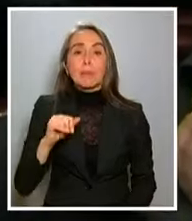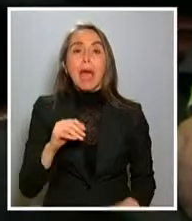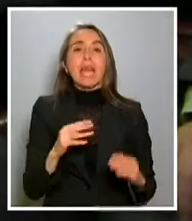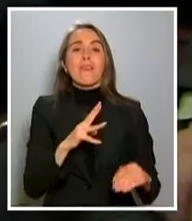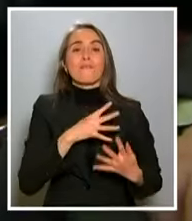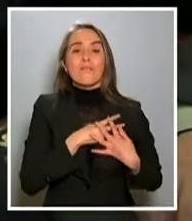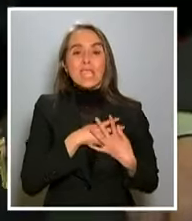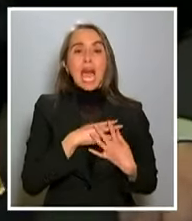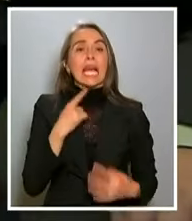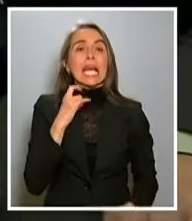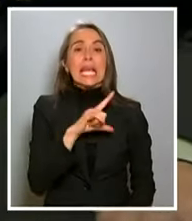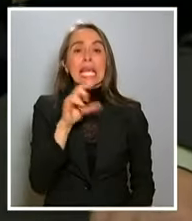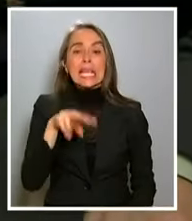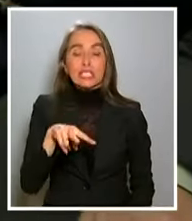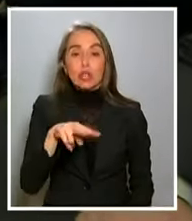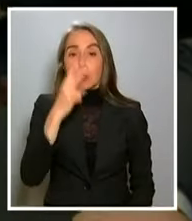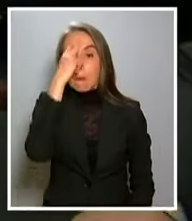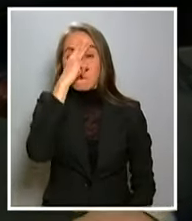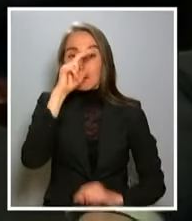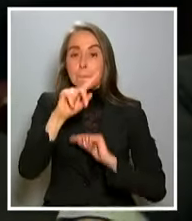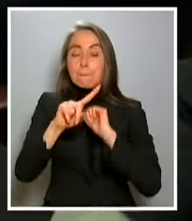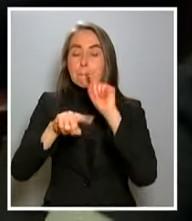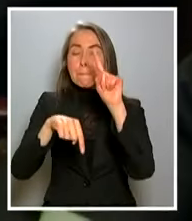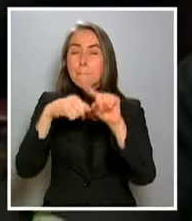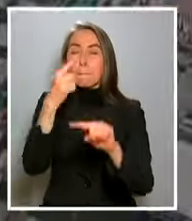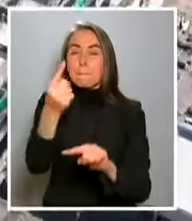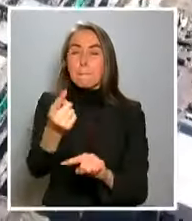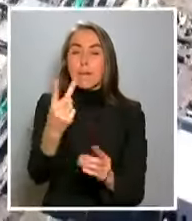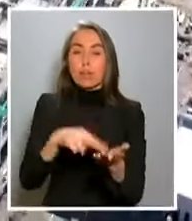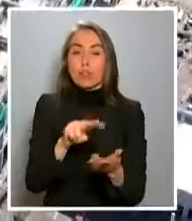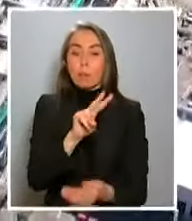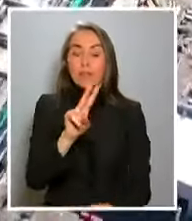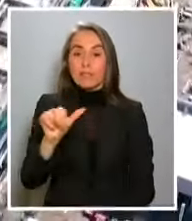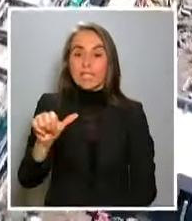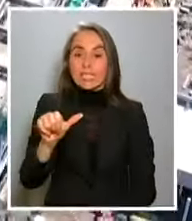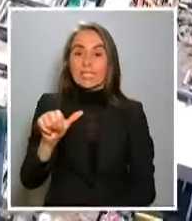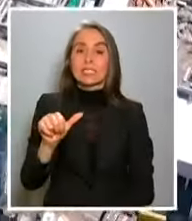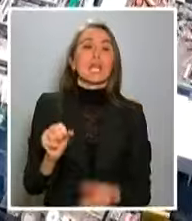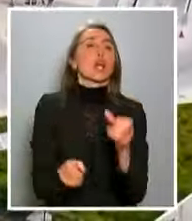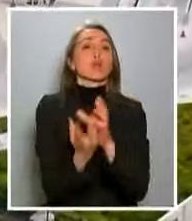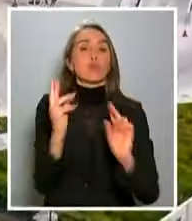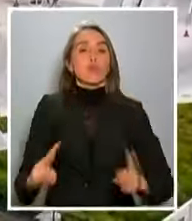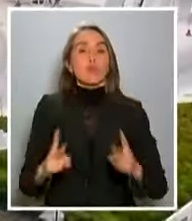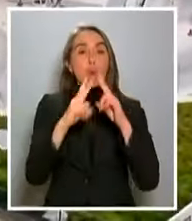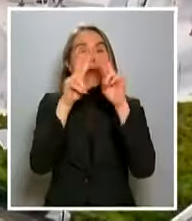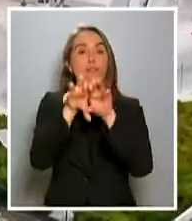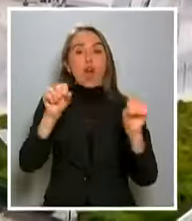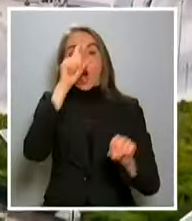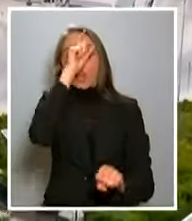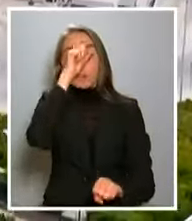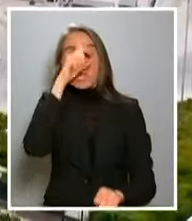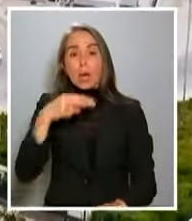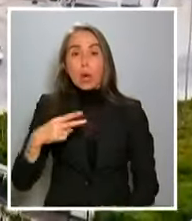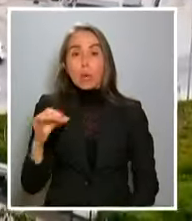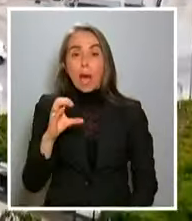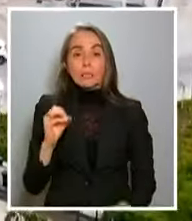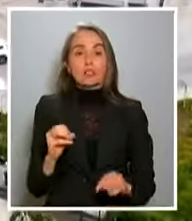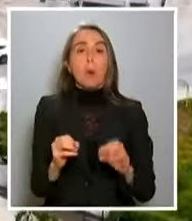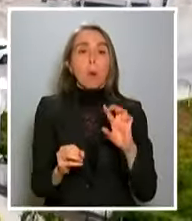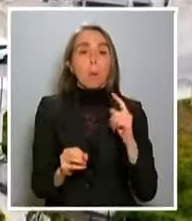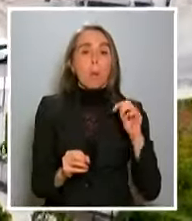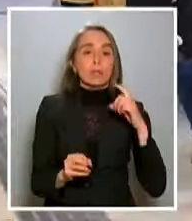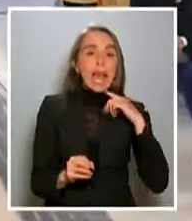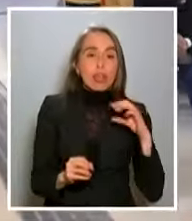y Quellón. Y en marzo del 2026 contaremos con los nuevos recintos de Huasco,